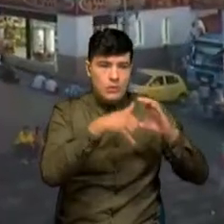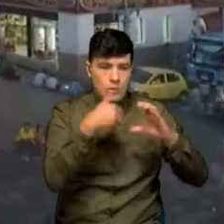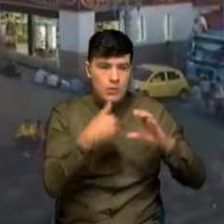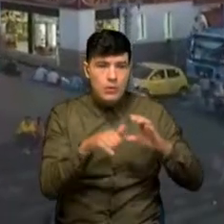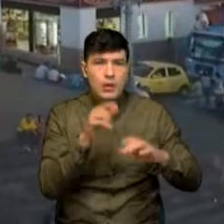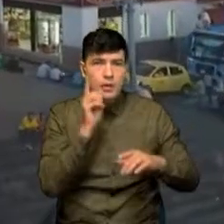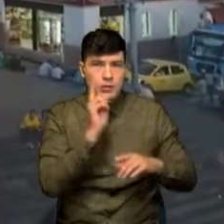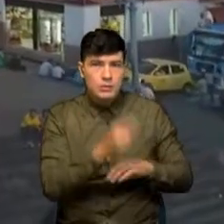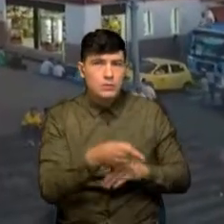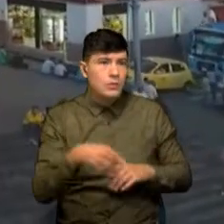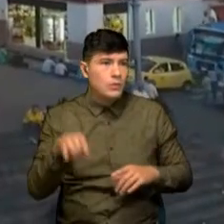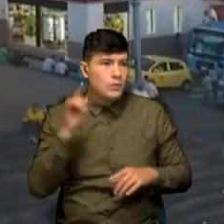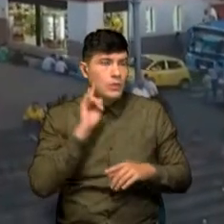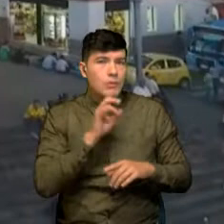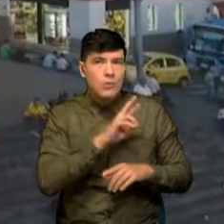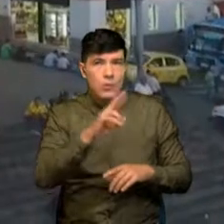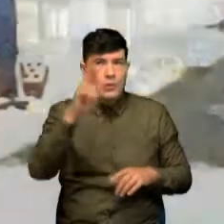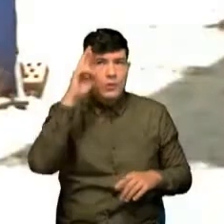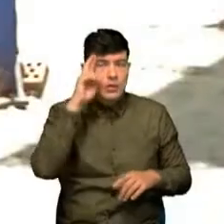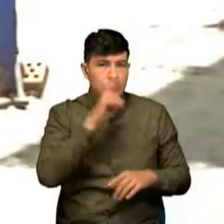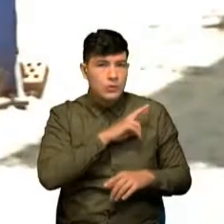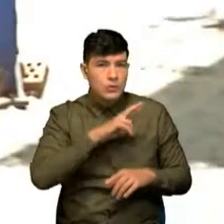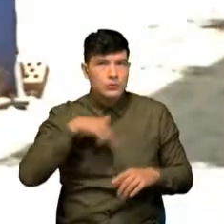de sonido. Estamos trabajando para